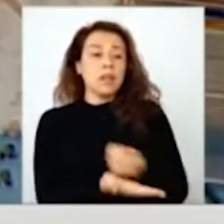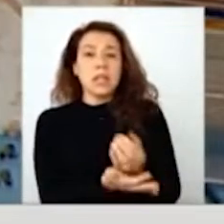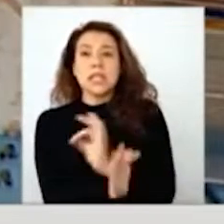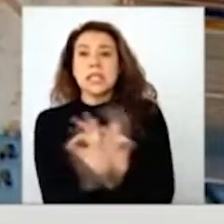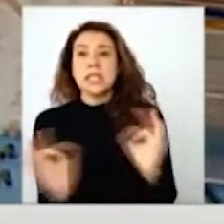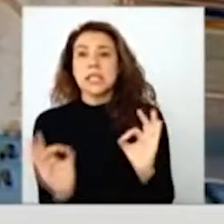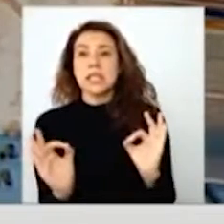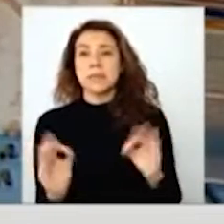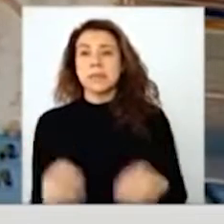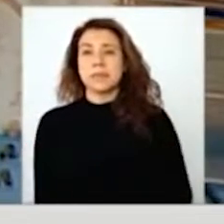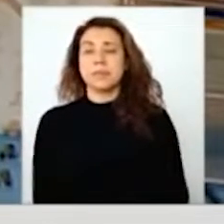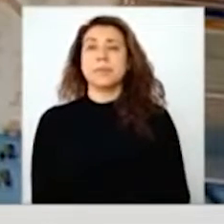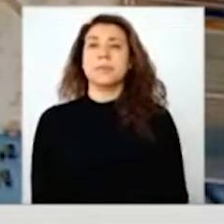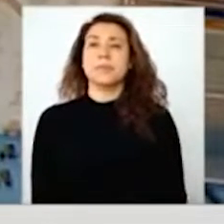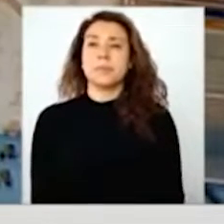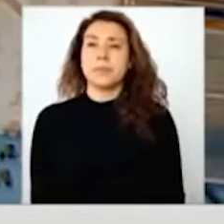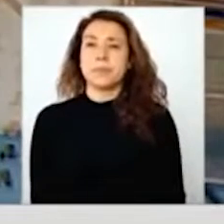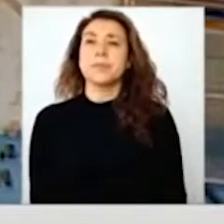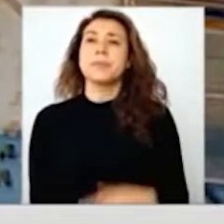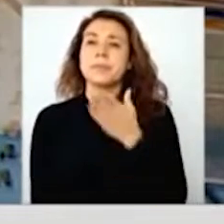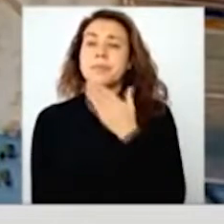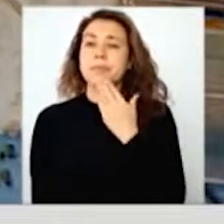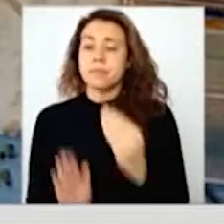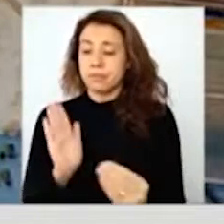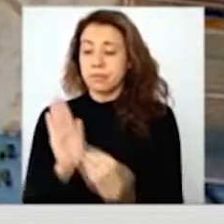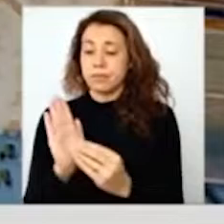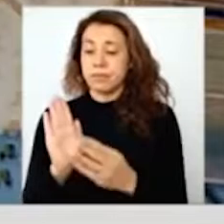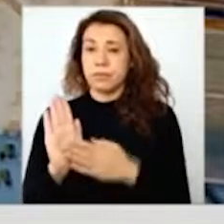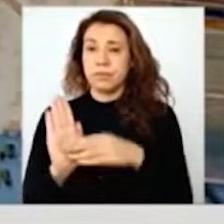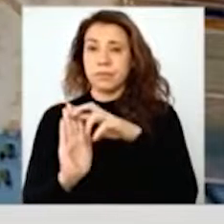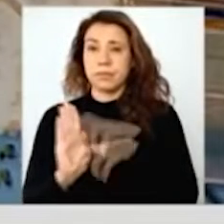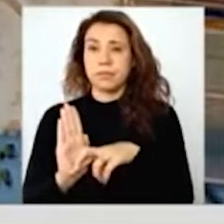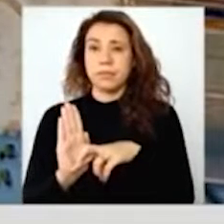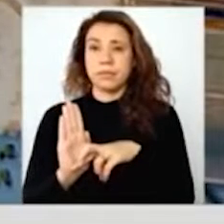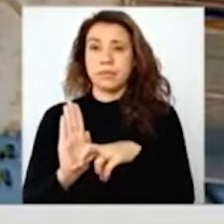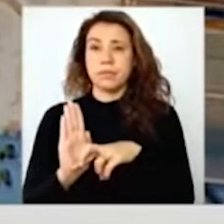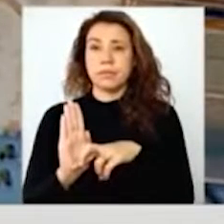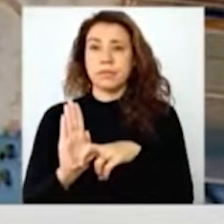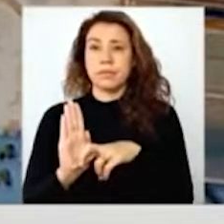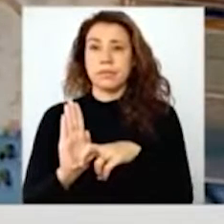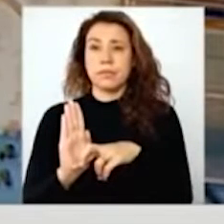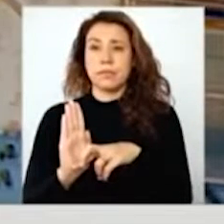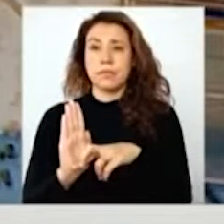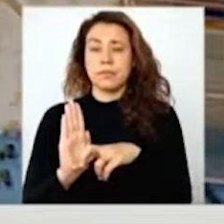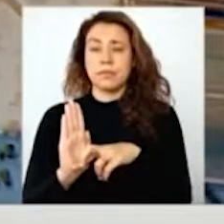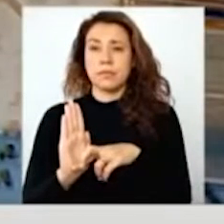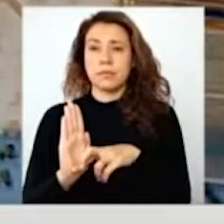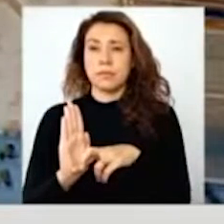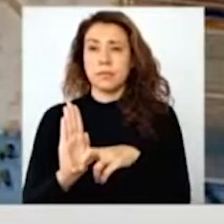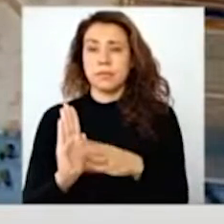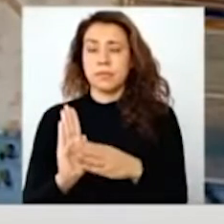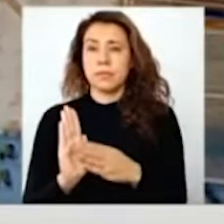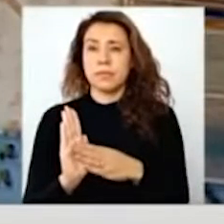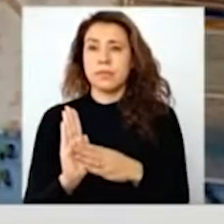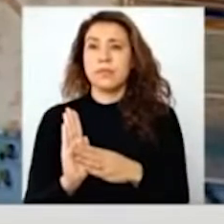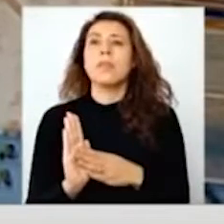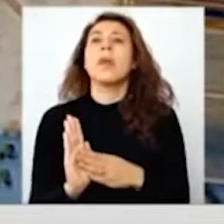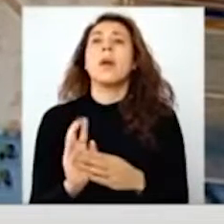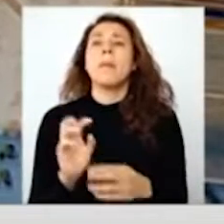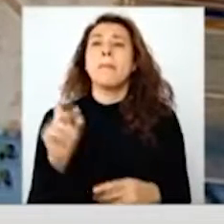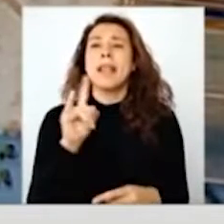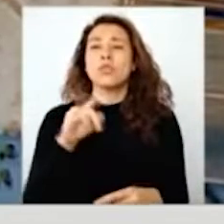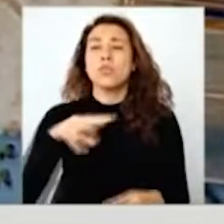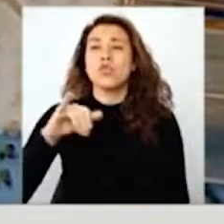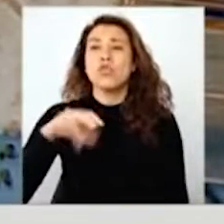se contempla en este proyecto presidente la presunción de renta en contratos no escritos la posibilidad de